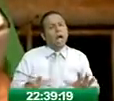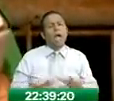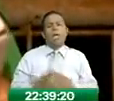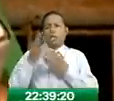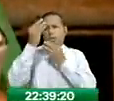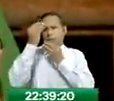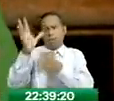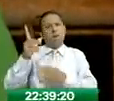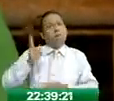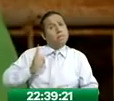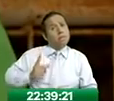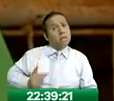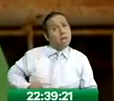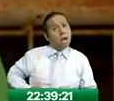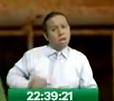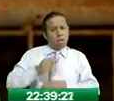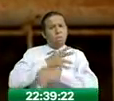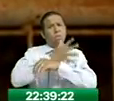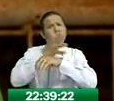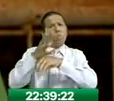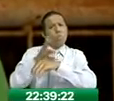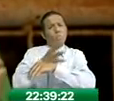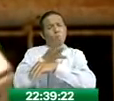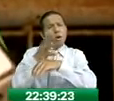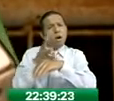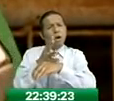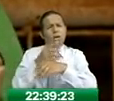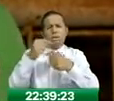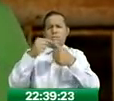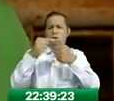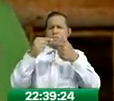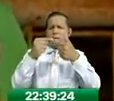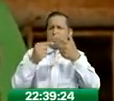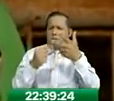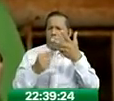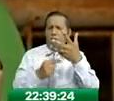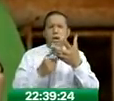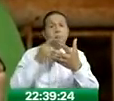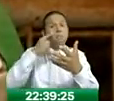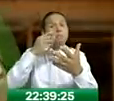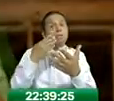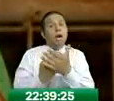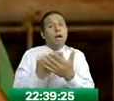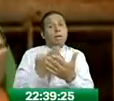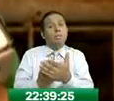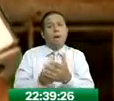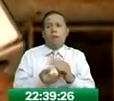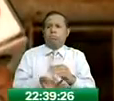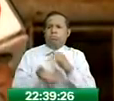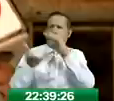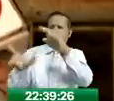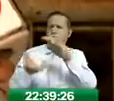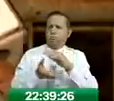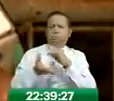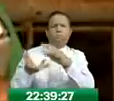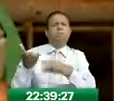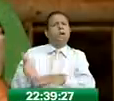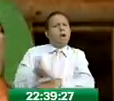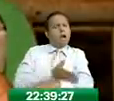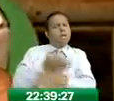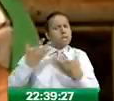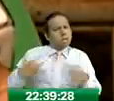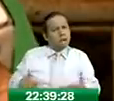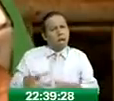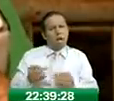y por más de 4 horas todos los elementos y las pruebas que fueron presentadas ante el tribunal de primera instancia y que